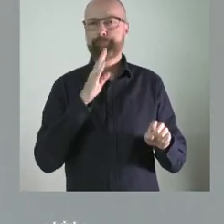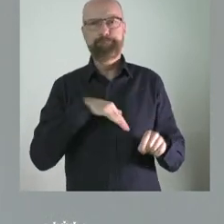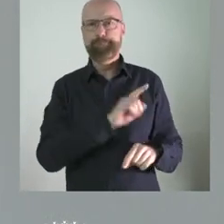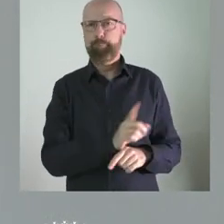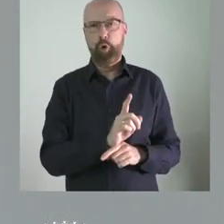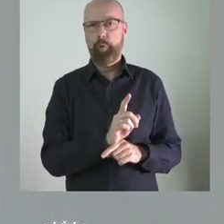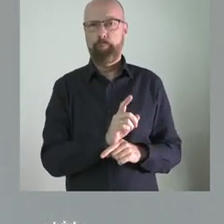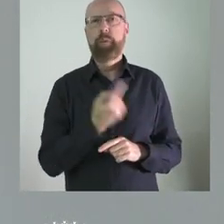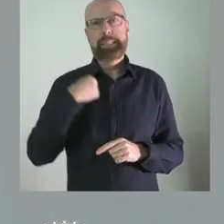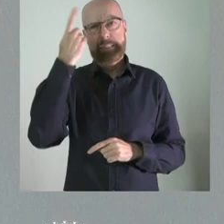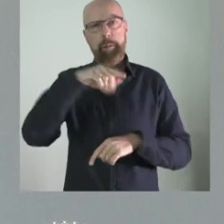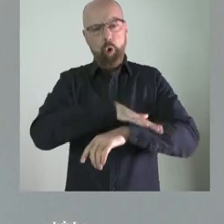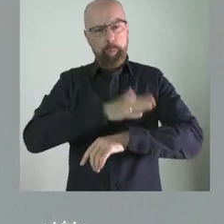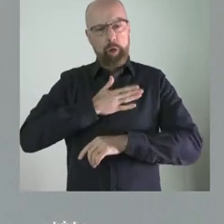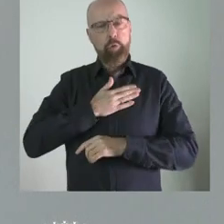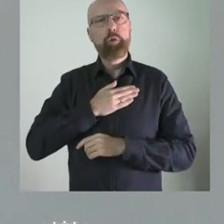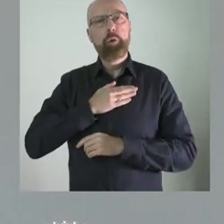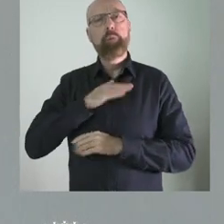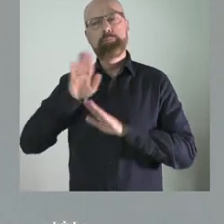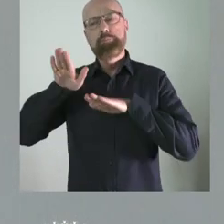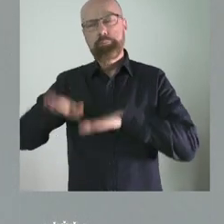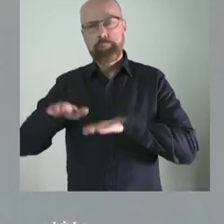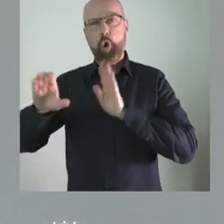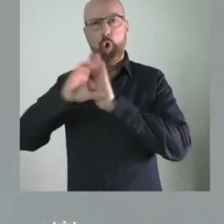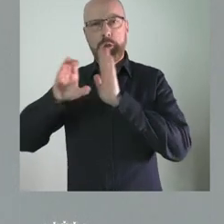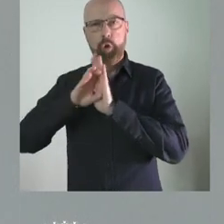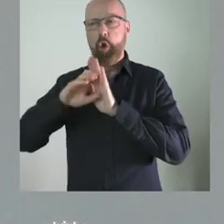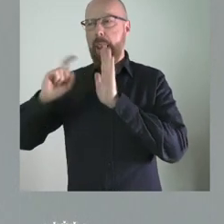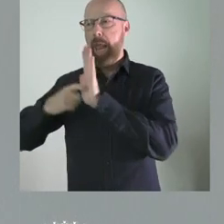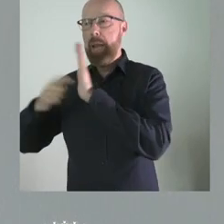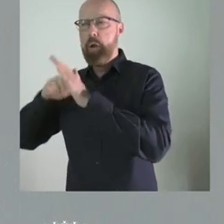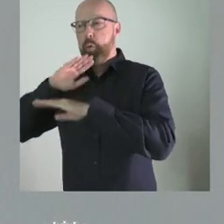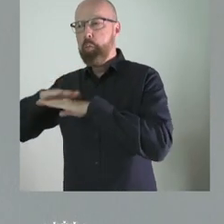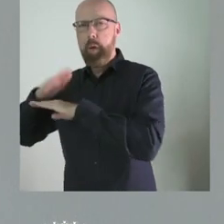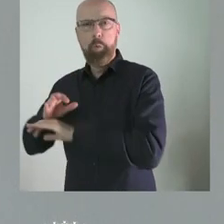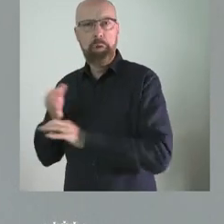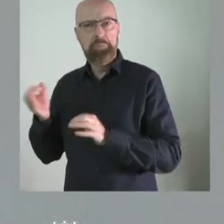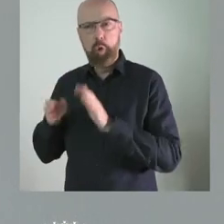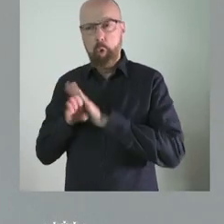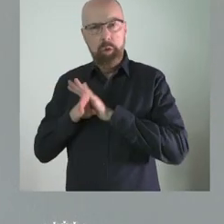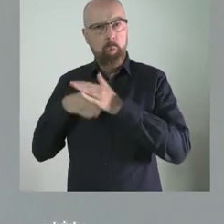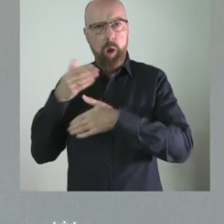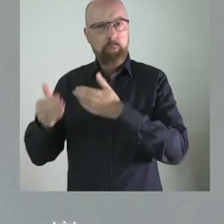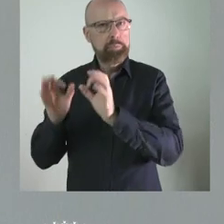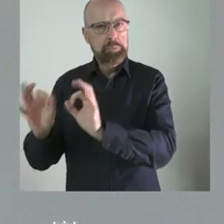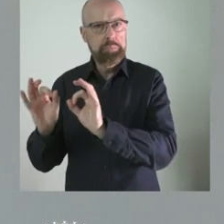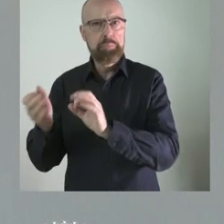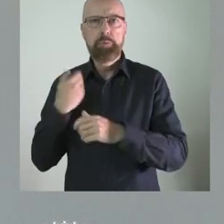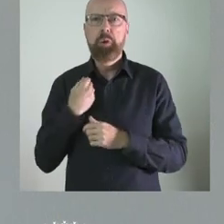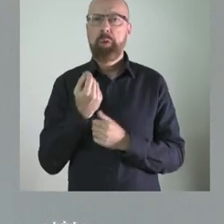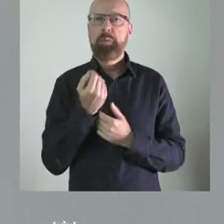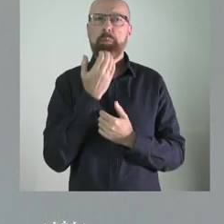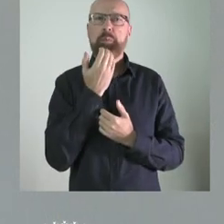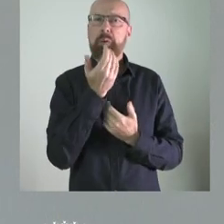a la Constitución y a las leyes y vamos a seguir cumpliendo la Constitución y las leyes y no vamos a aceptar ni tolerar